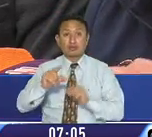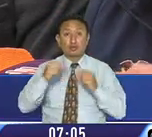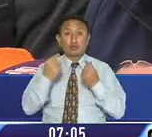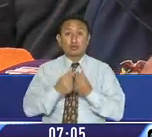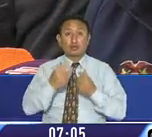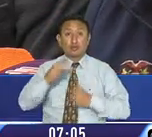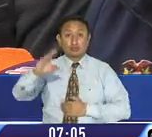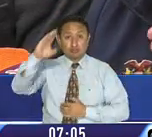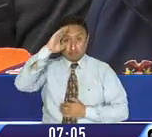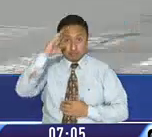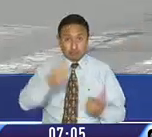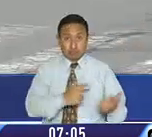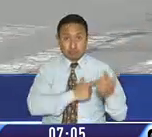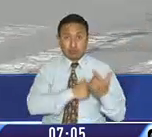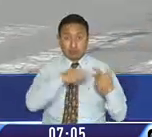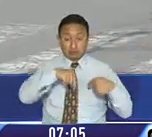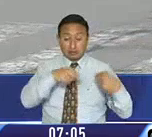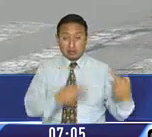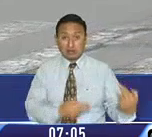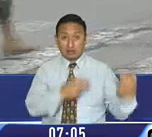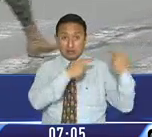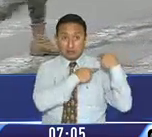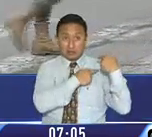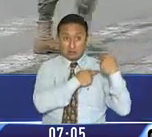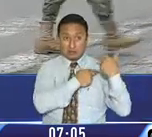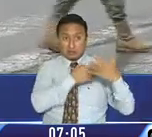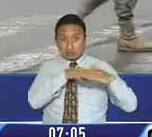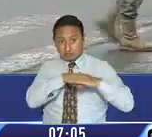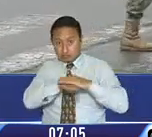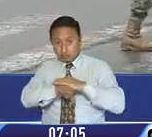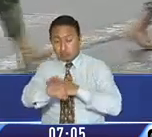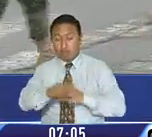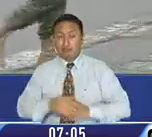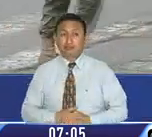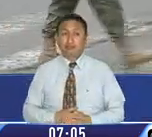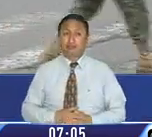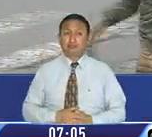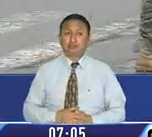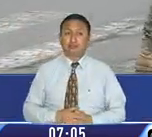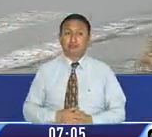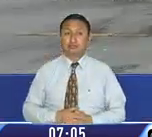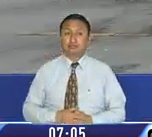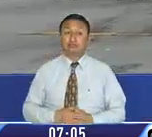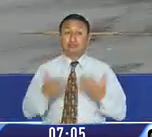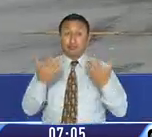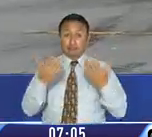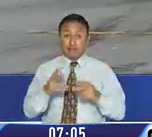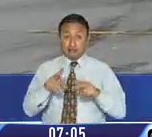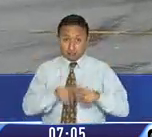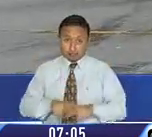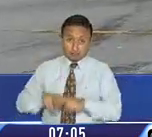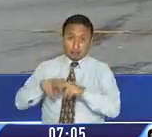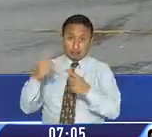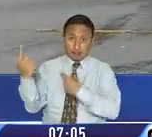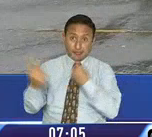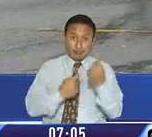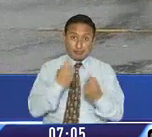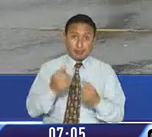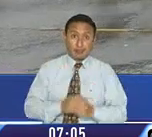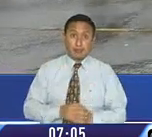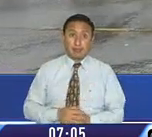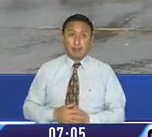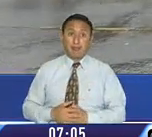las fuerzas del orden que tienen competencia sobre la seguridad en el CPL. Luego de este recorrido y del ingreso con todas las fuerzas del